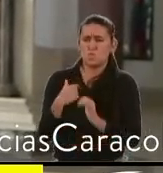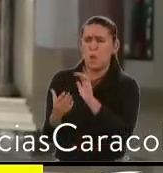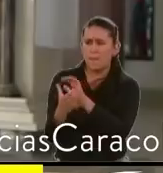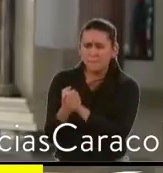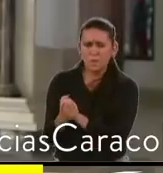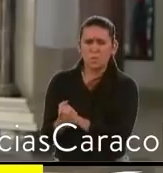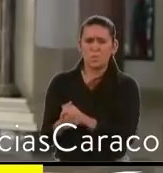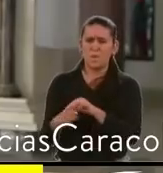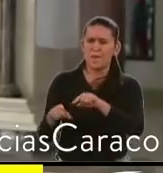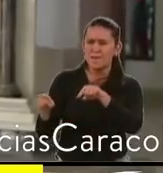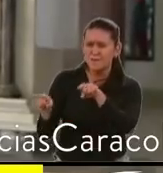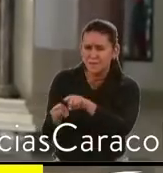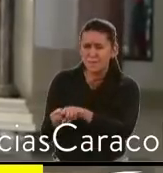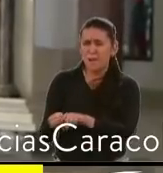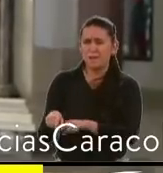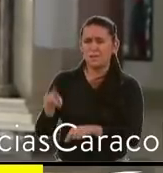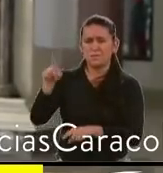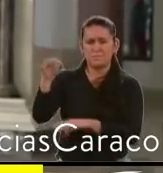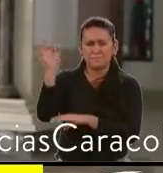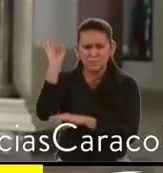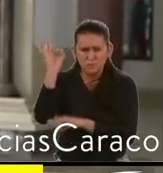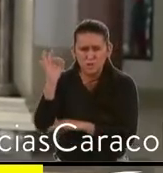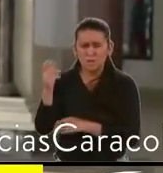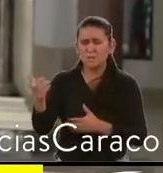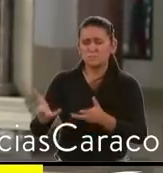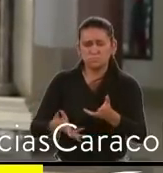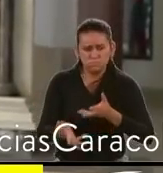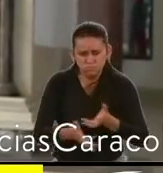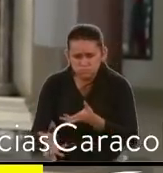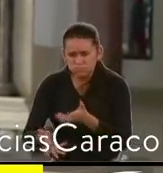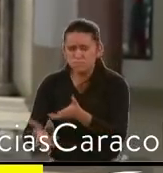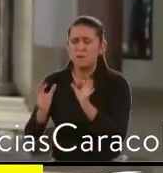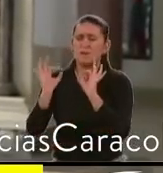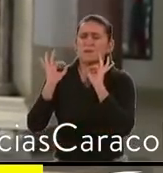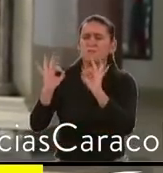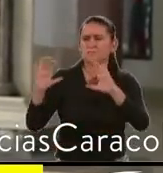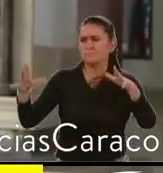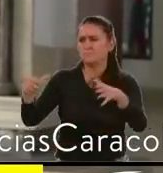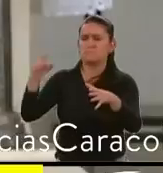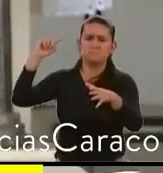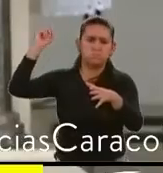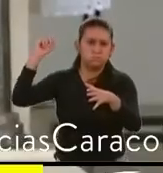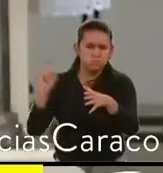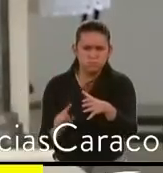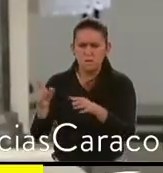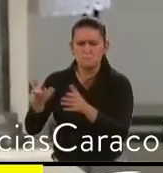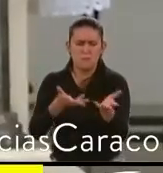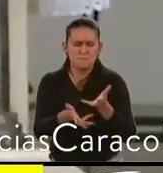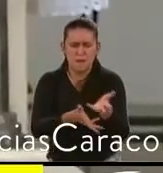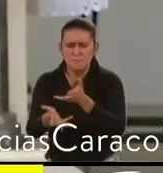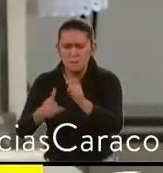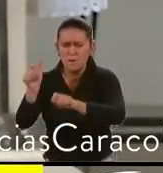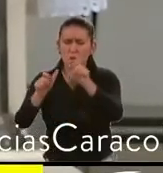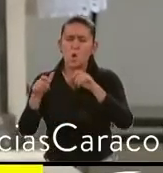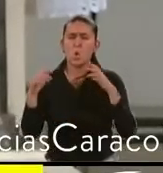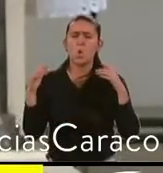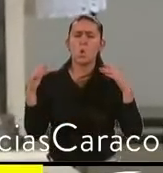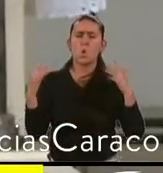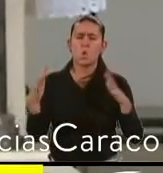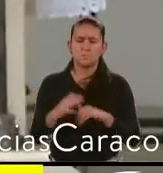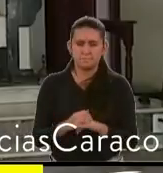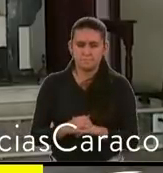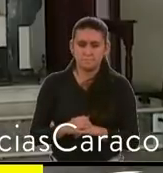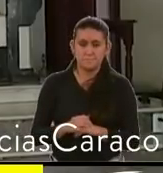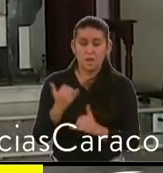pastor, un gran líder dentro del cuerpo presbiterial que formó mucha gente. El altar de este santuario